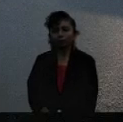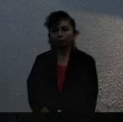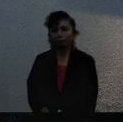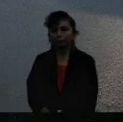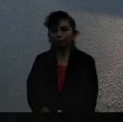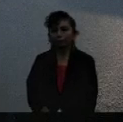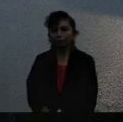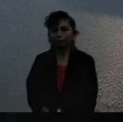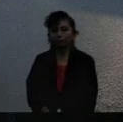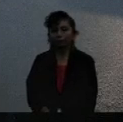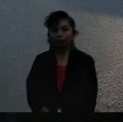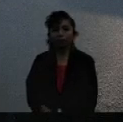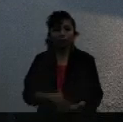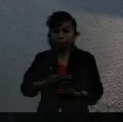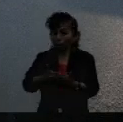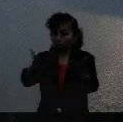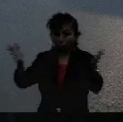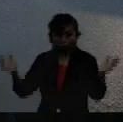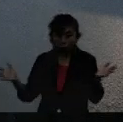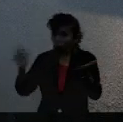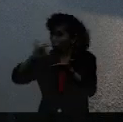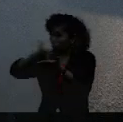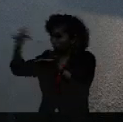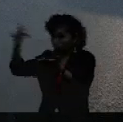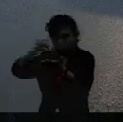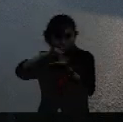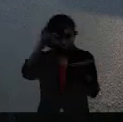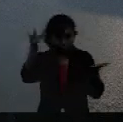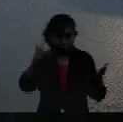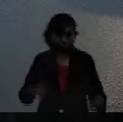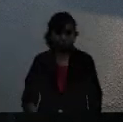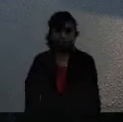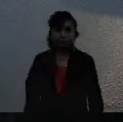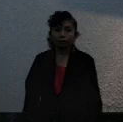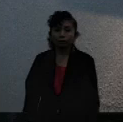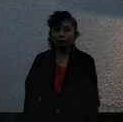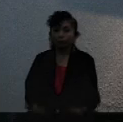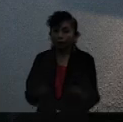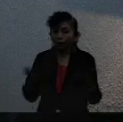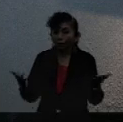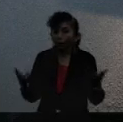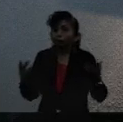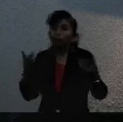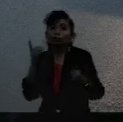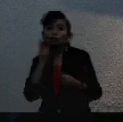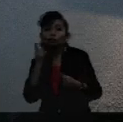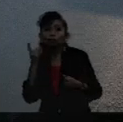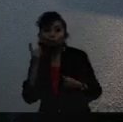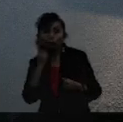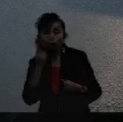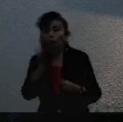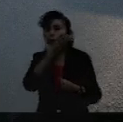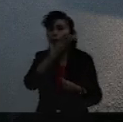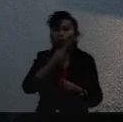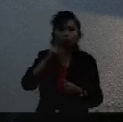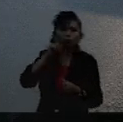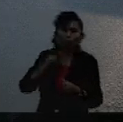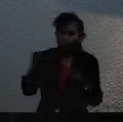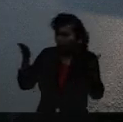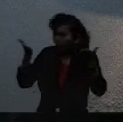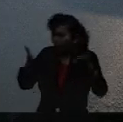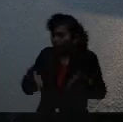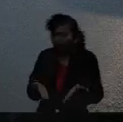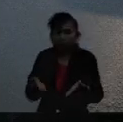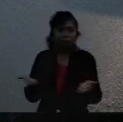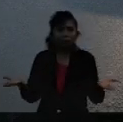gracias a todas y todos gracias a las y los legisladores que esta es su casa la casa